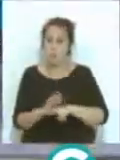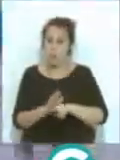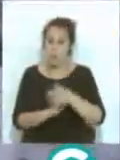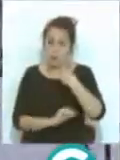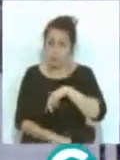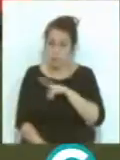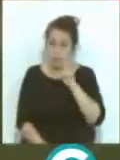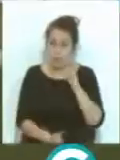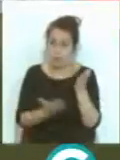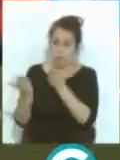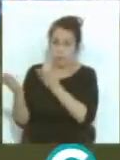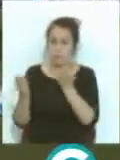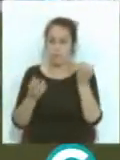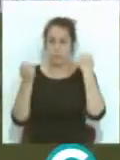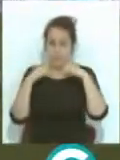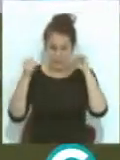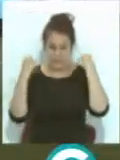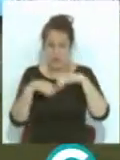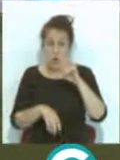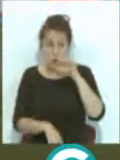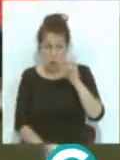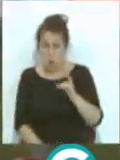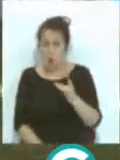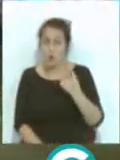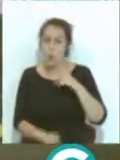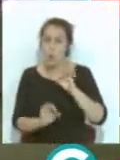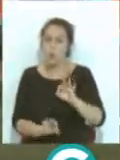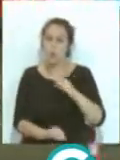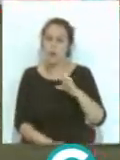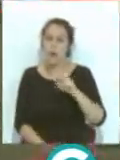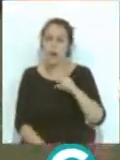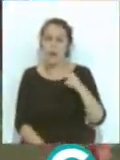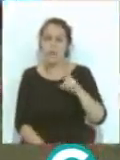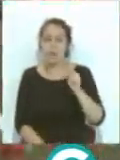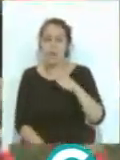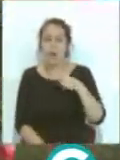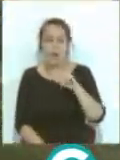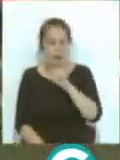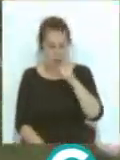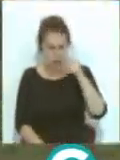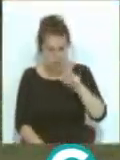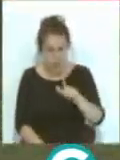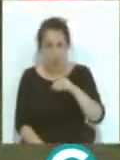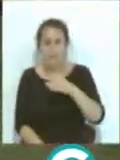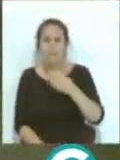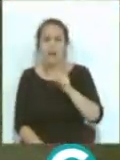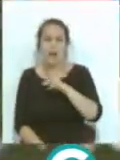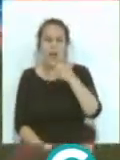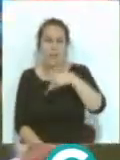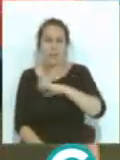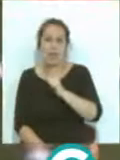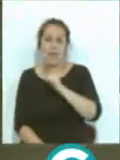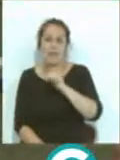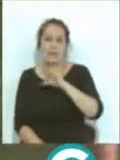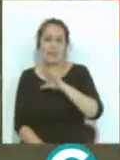estamos viendo ahí en ese ejercicio de definición haciendo goles son Carvajal, Varane y Casemiro, que son tres de los jugadores principales en